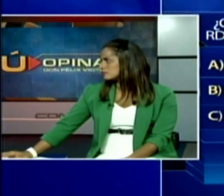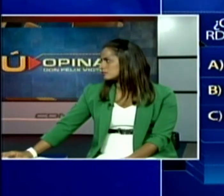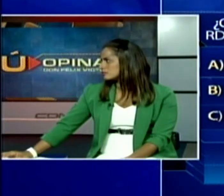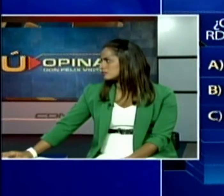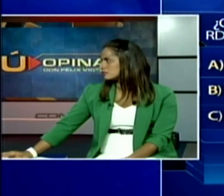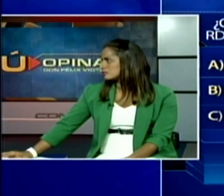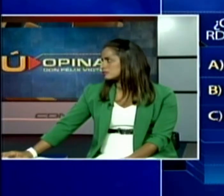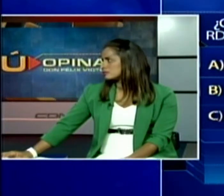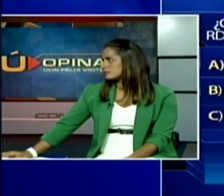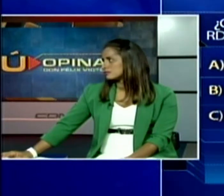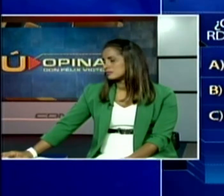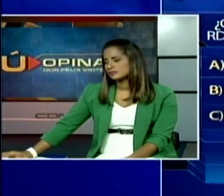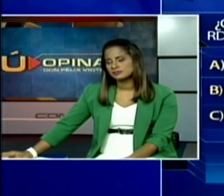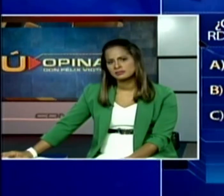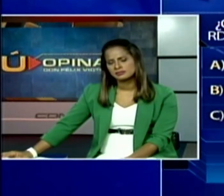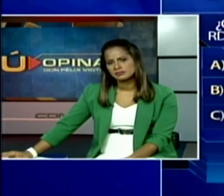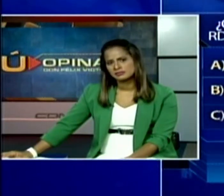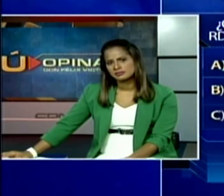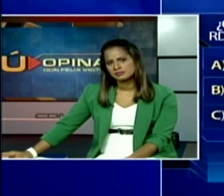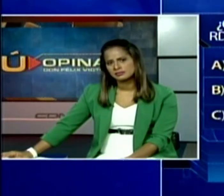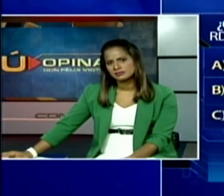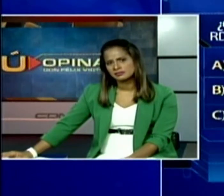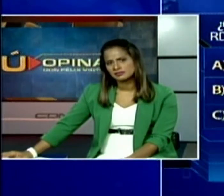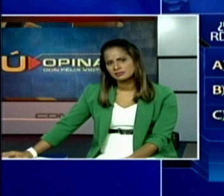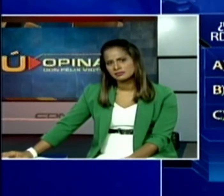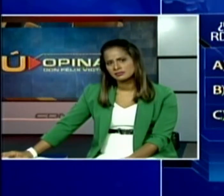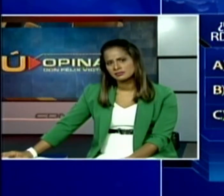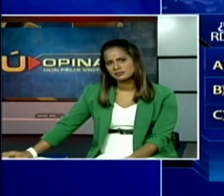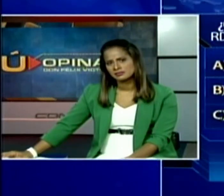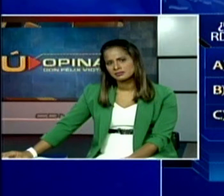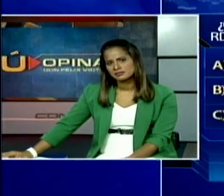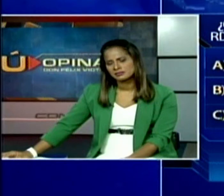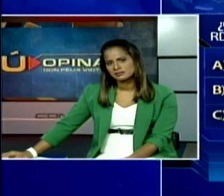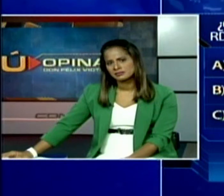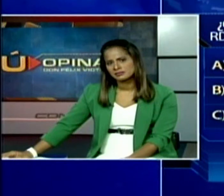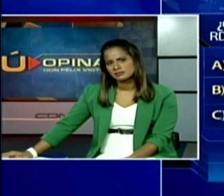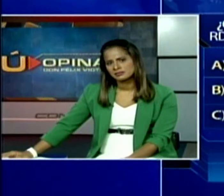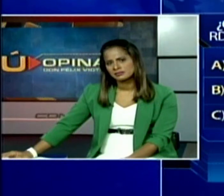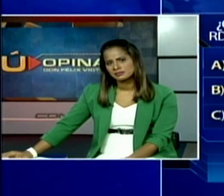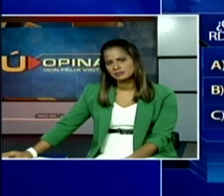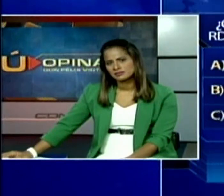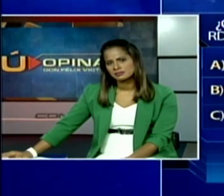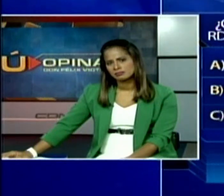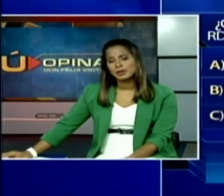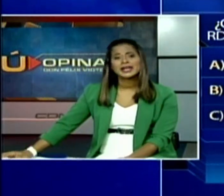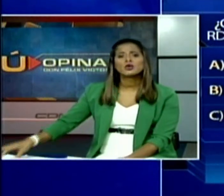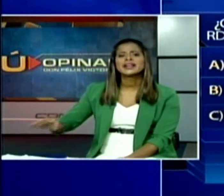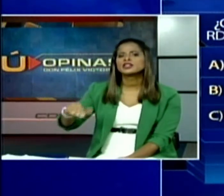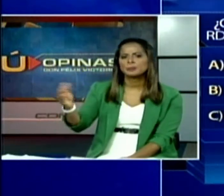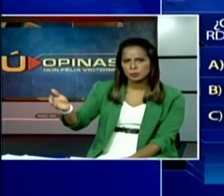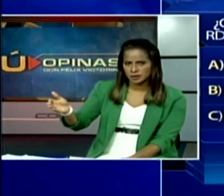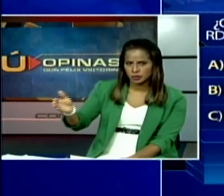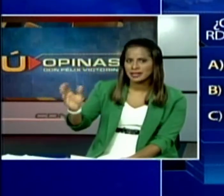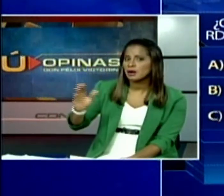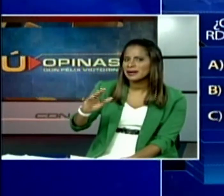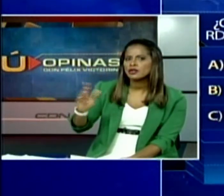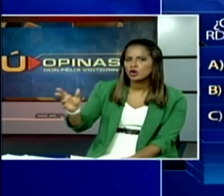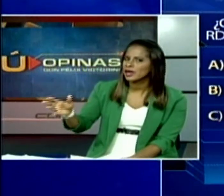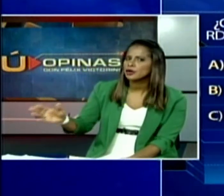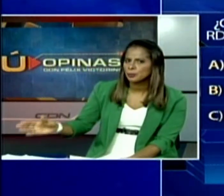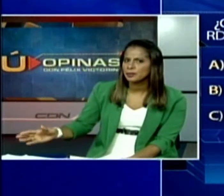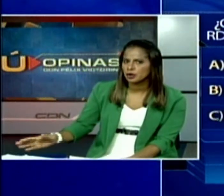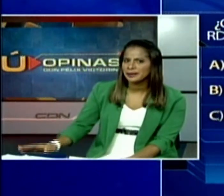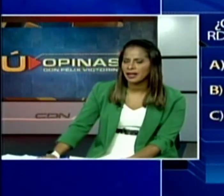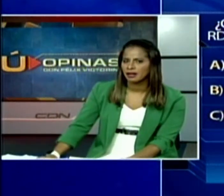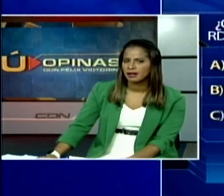Esperé 5 carros porque yo dije, no, yo no me monto hasta que no pase uno que yo pueda hacerlo. Y pero así hay otras público. Rutas. Estamos hablando de